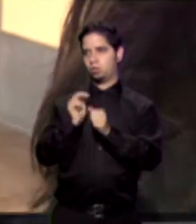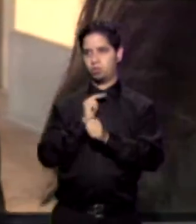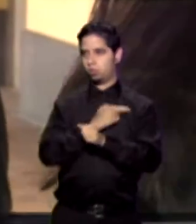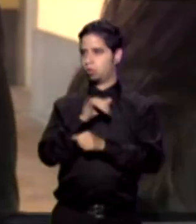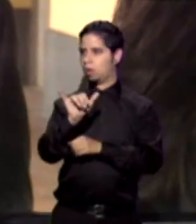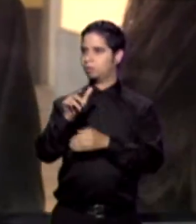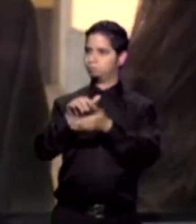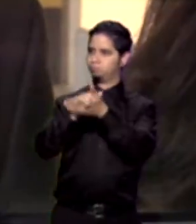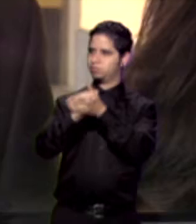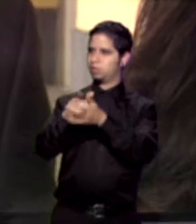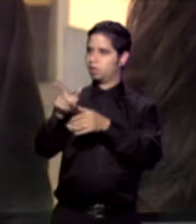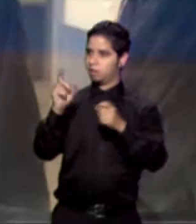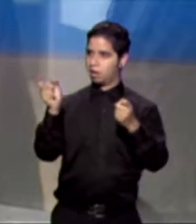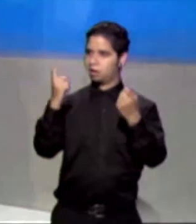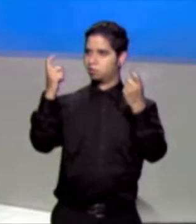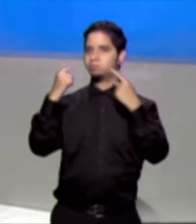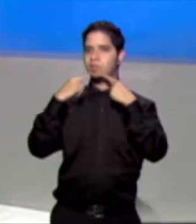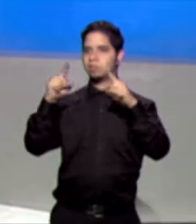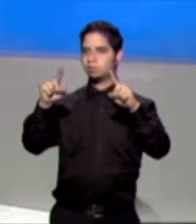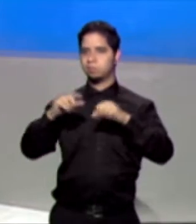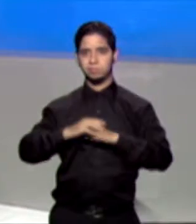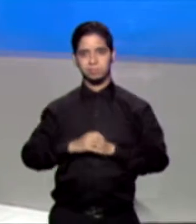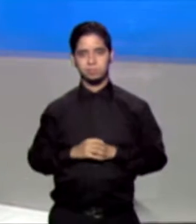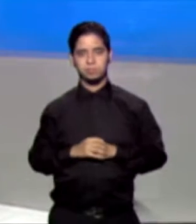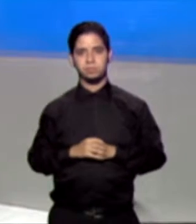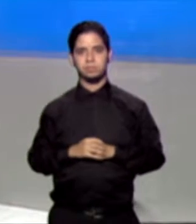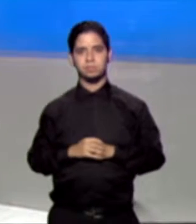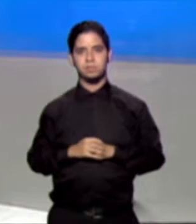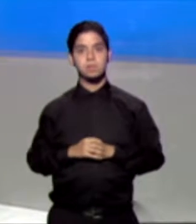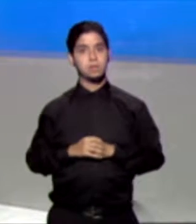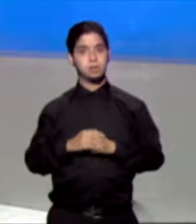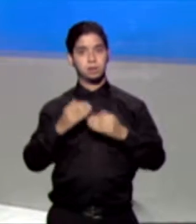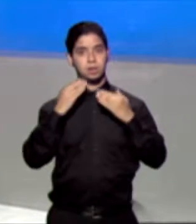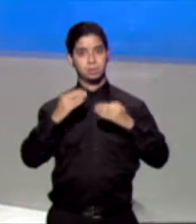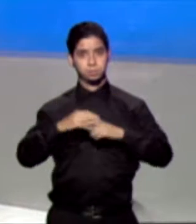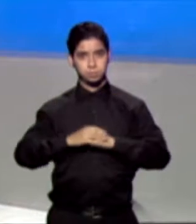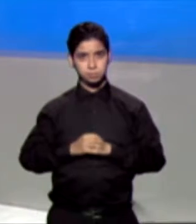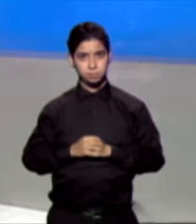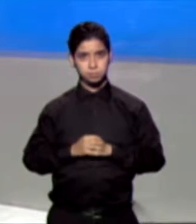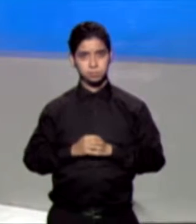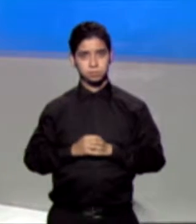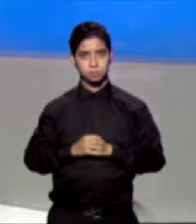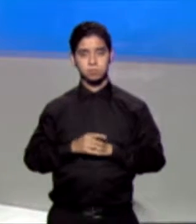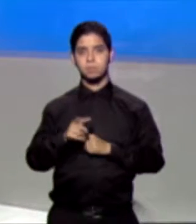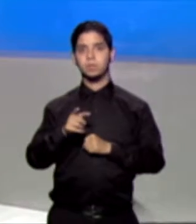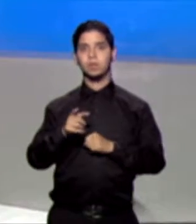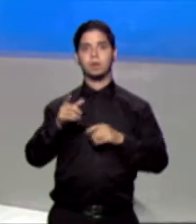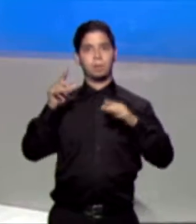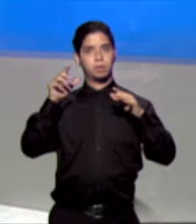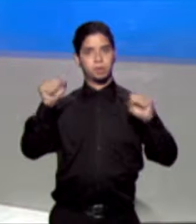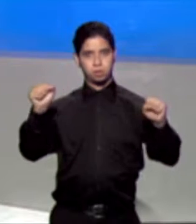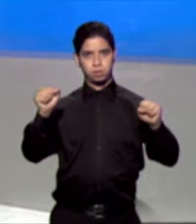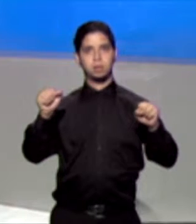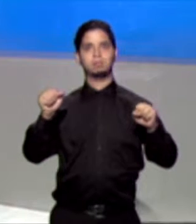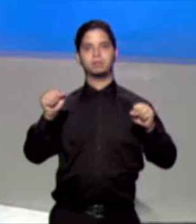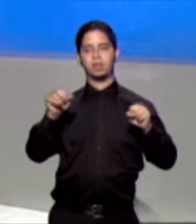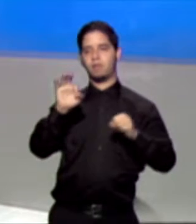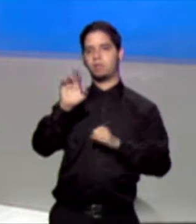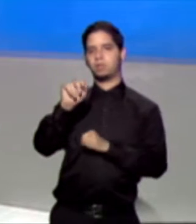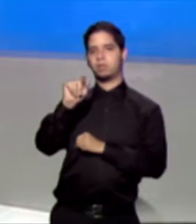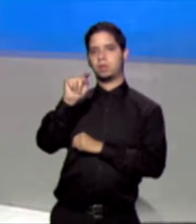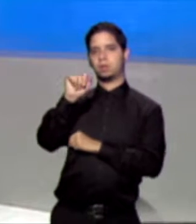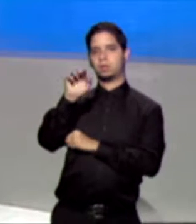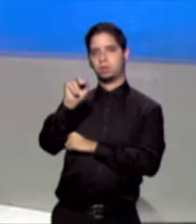vamos a regresar con más información. Gracias Félix, enhorabuena. El presidente de la Junta de Directores de Foundation for Puerto Rico, John